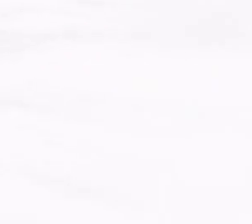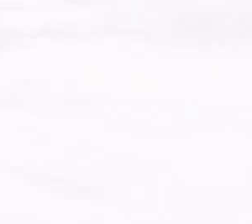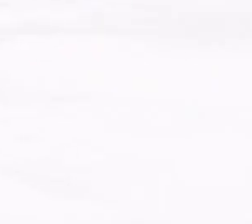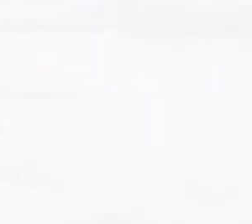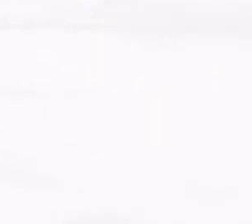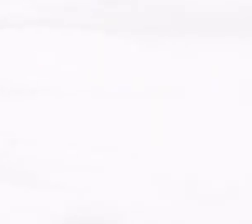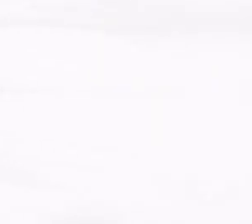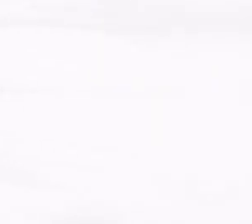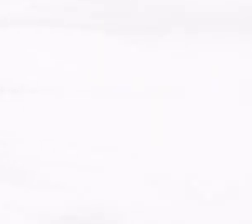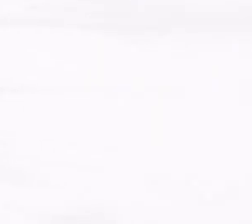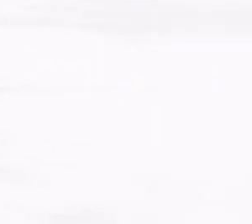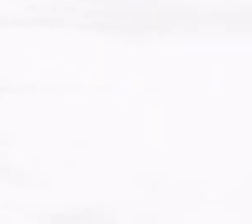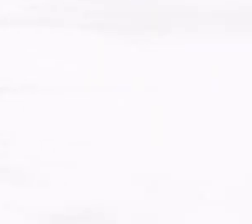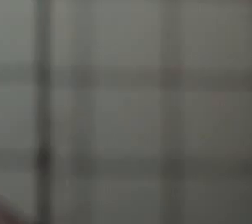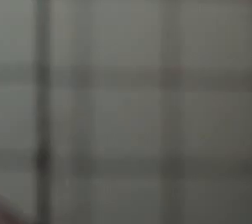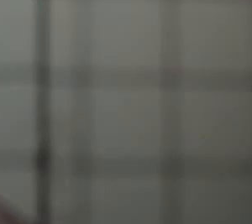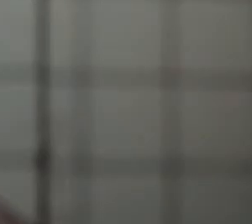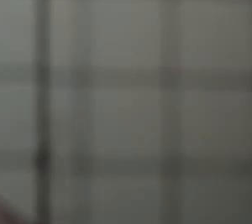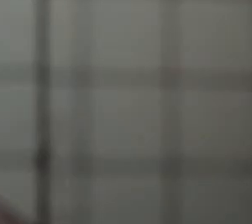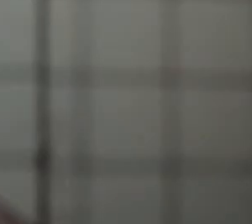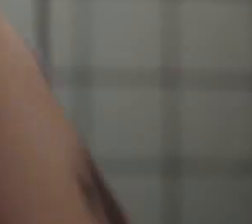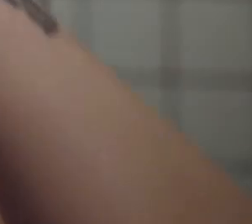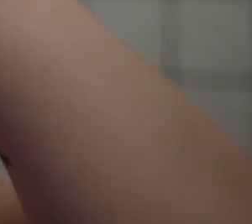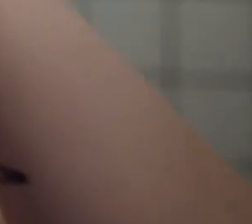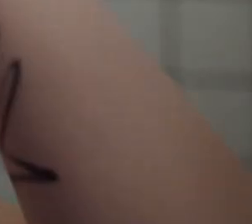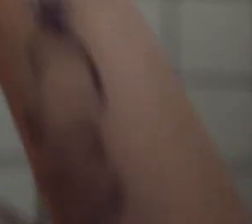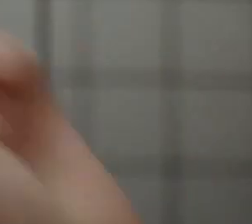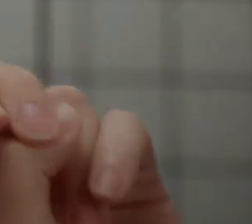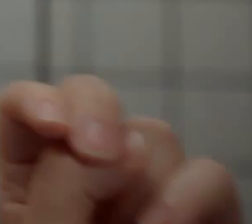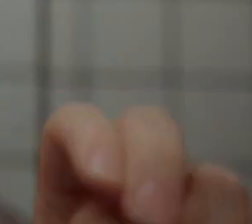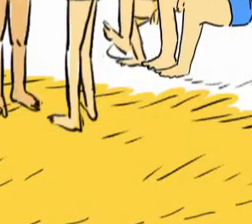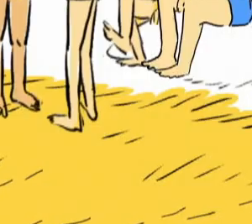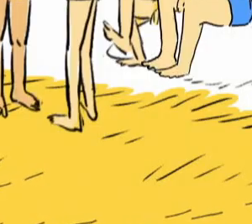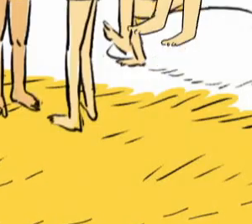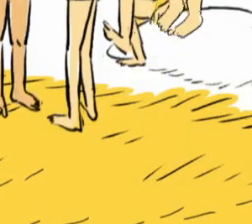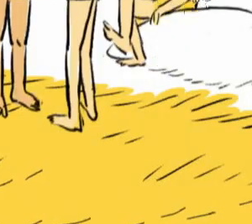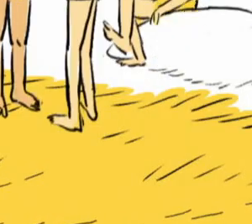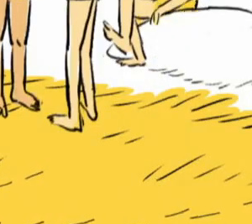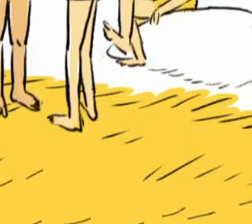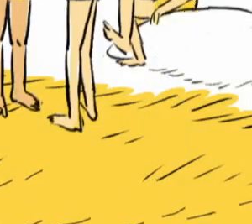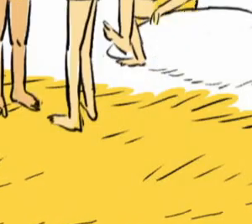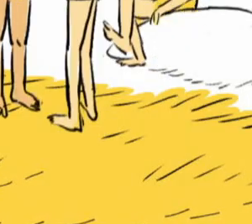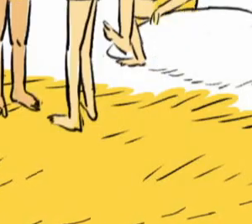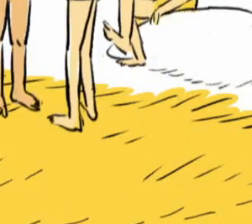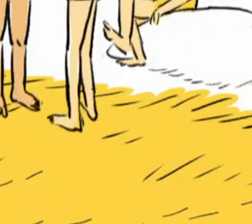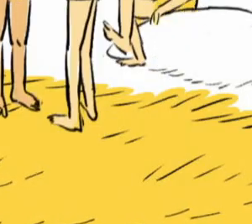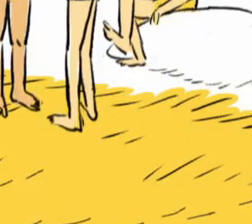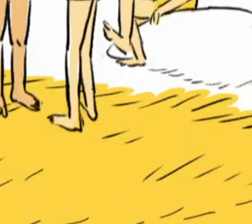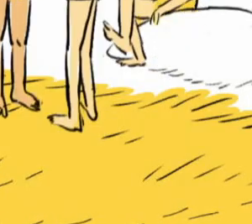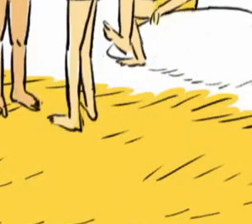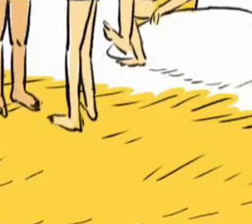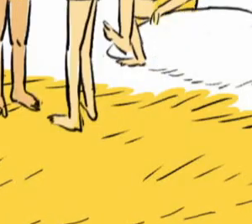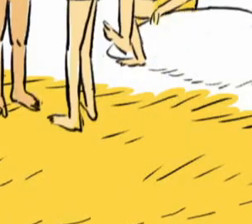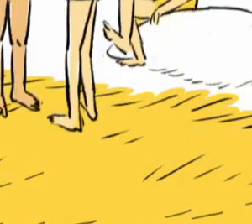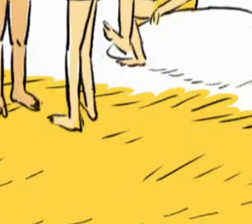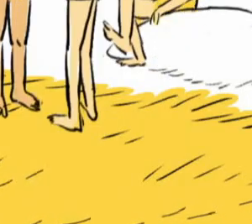DAB, mucho más que un jabón. Próbalo. Mi jabón anterior ya fue. Tito, ¿escuchaste que hay un nuevo gestito de Andes Origen? No escuché